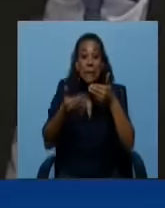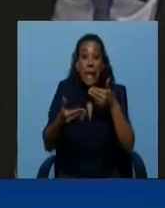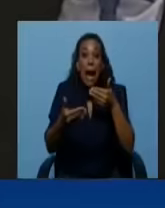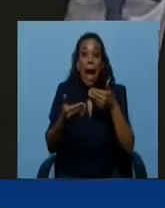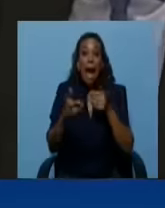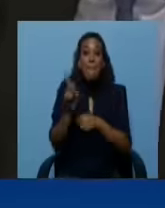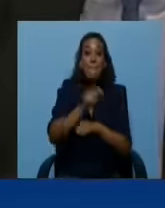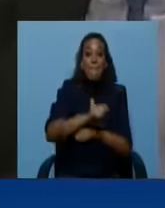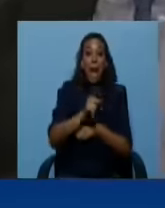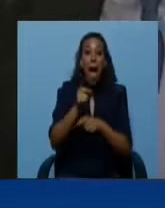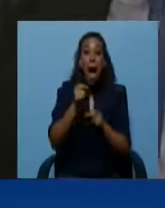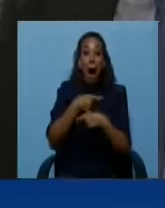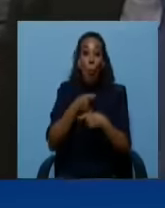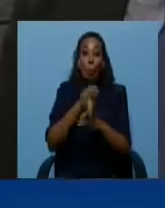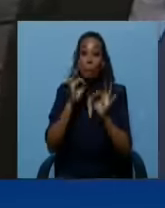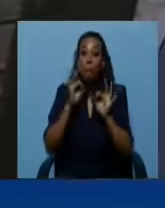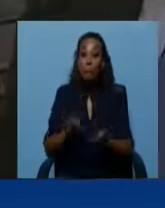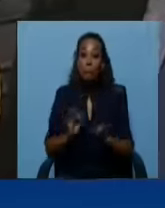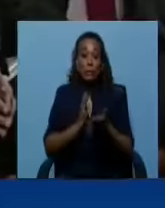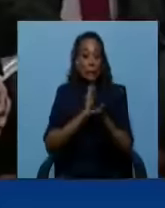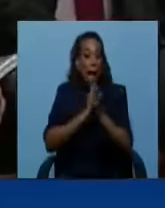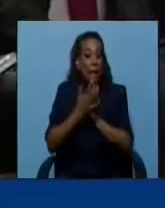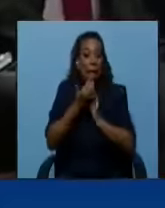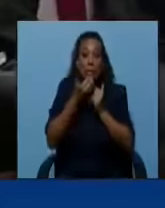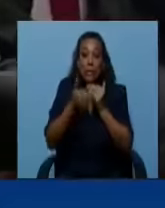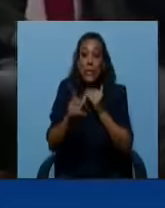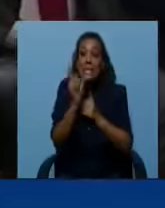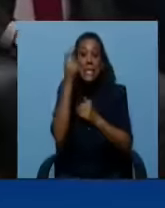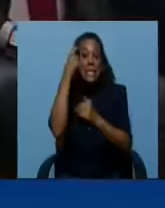el mes de agosto.